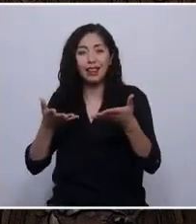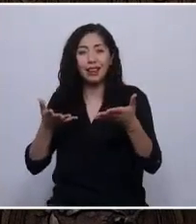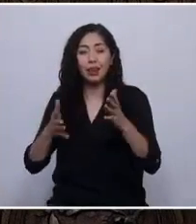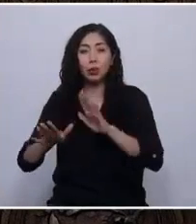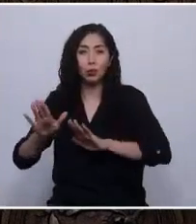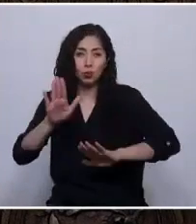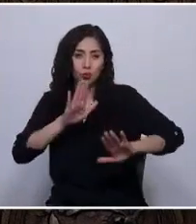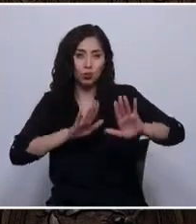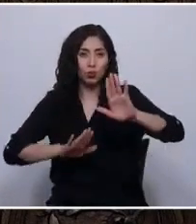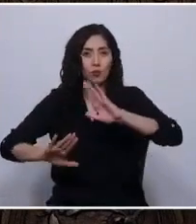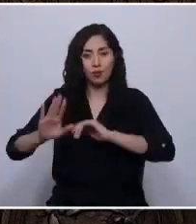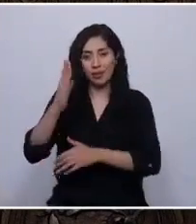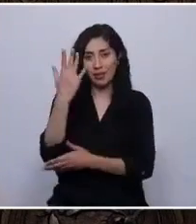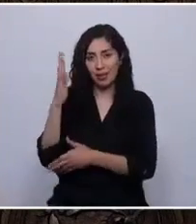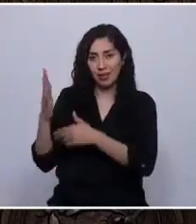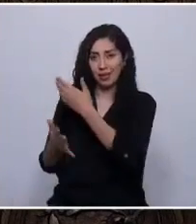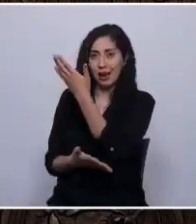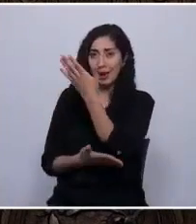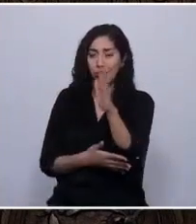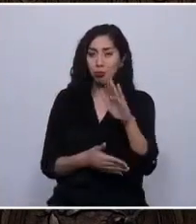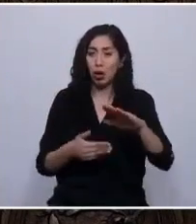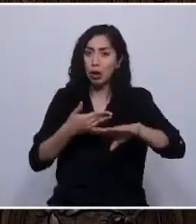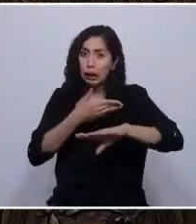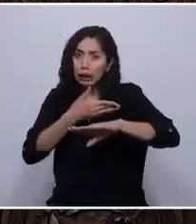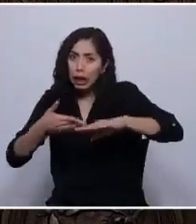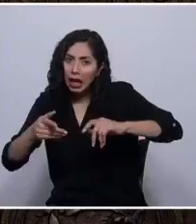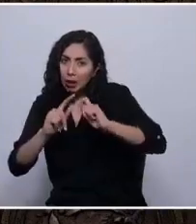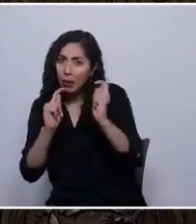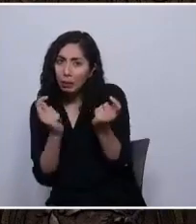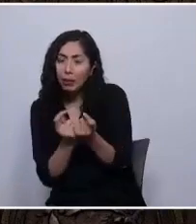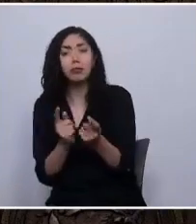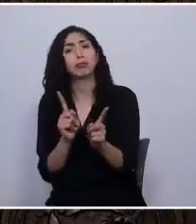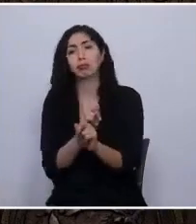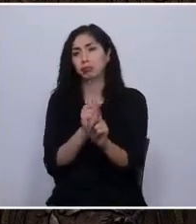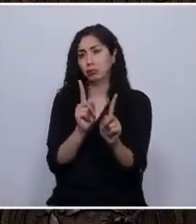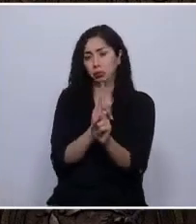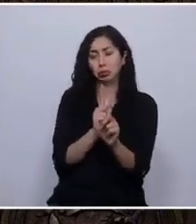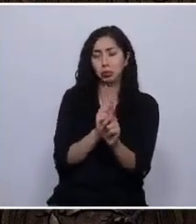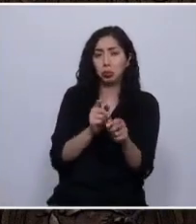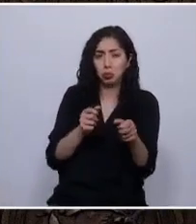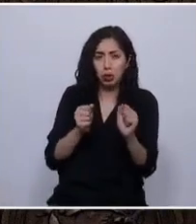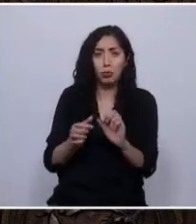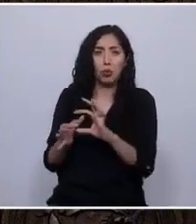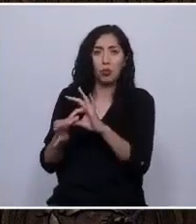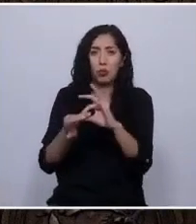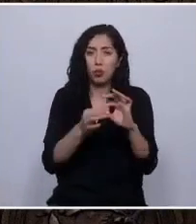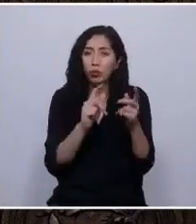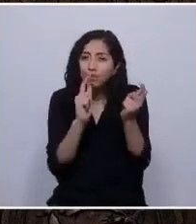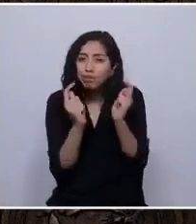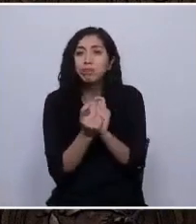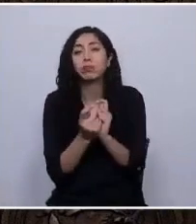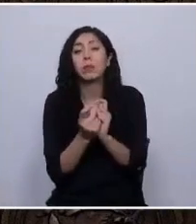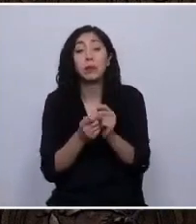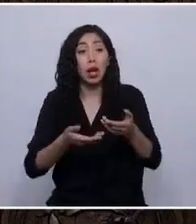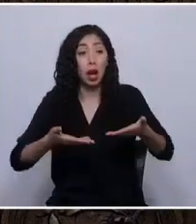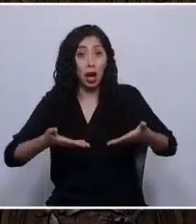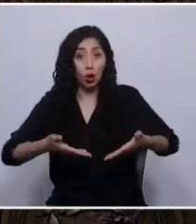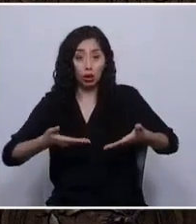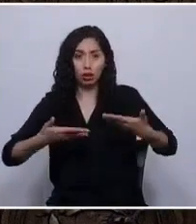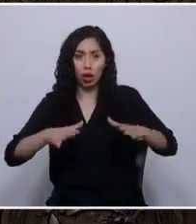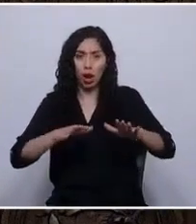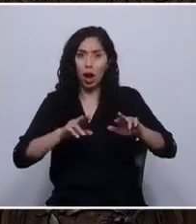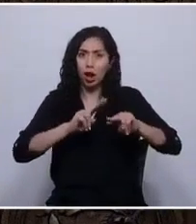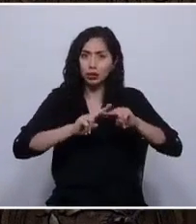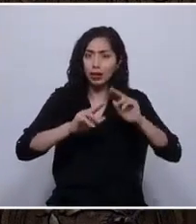sustentables. No es tarde para revertir el escenario, y eso pretendo que hagamos juntos. Y es hora que dejemos sentadas las bases para que nuestro